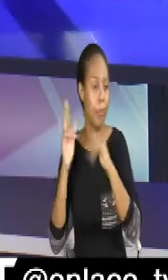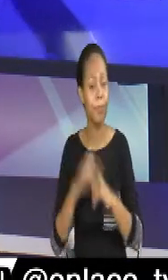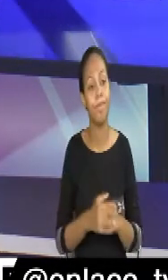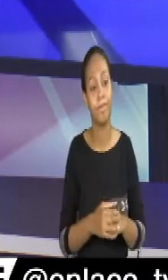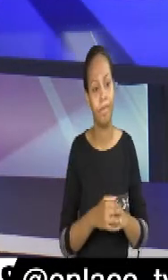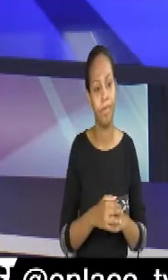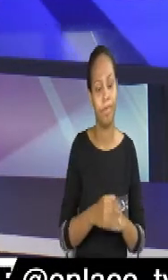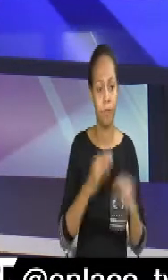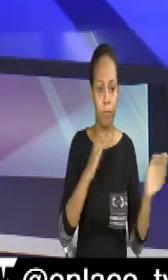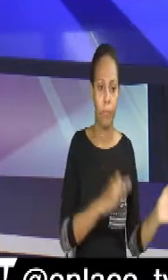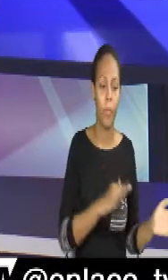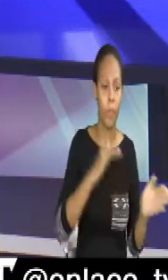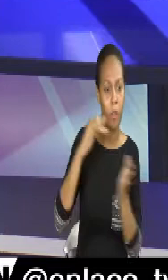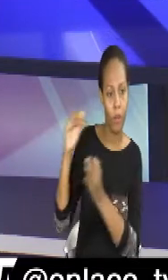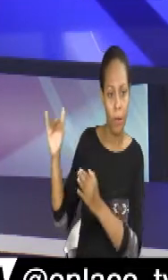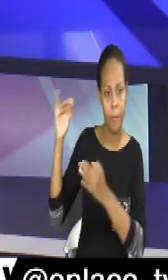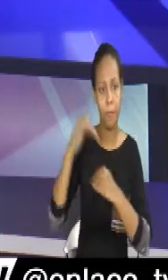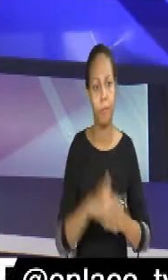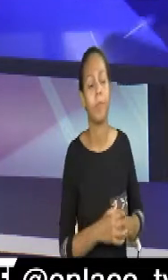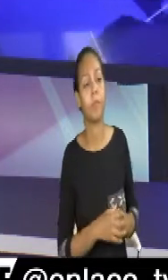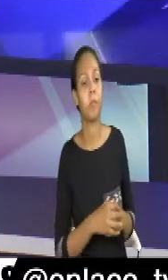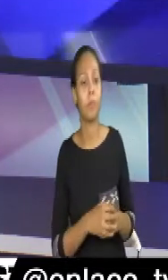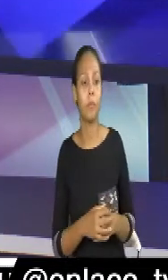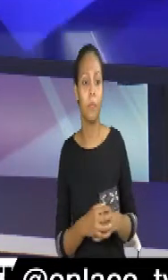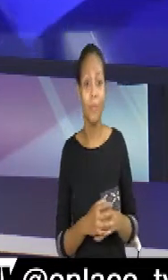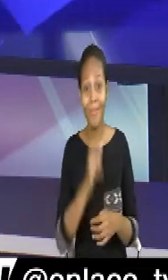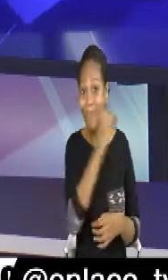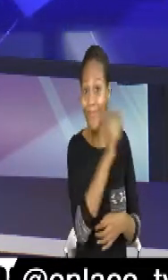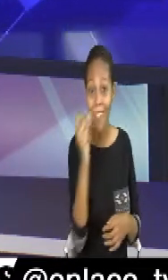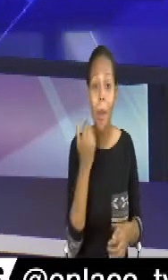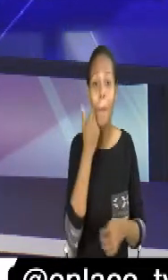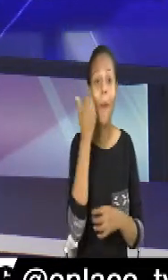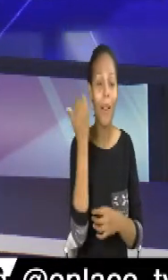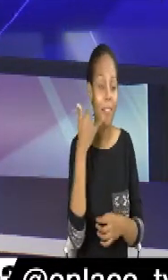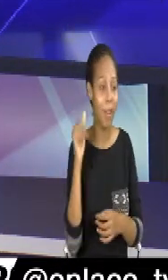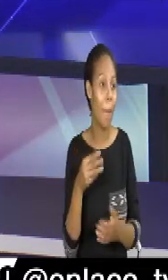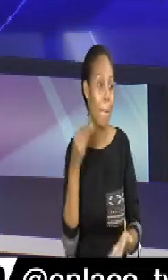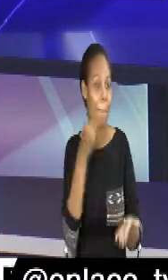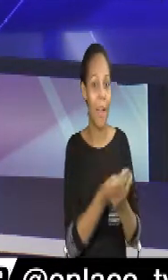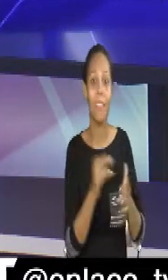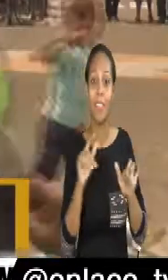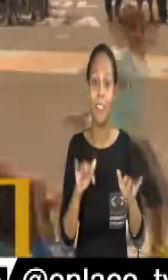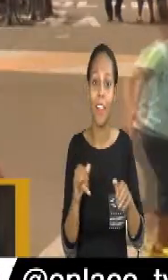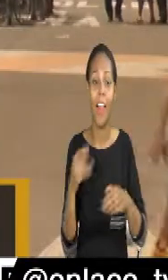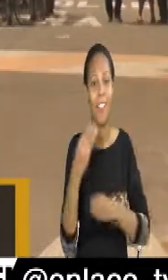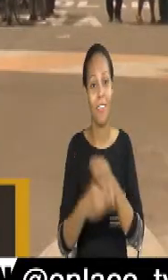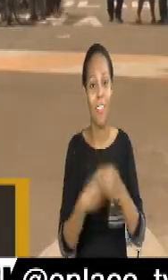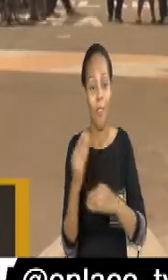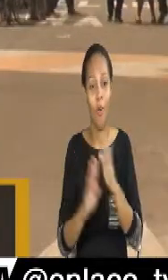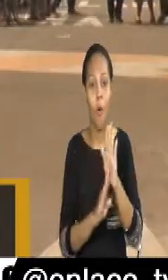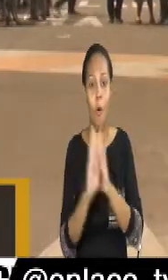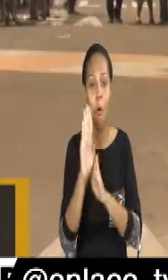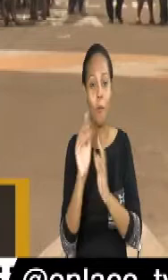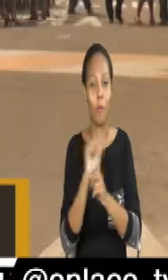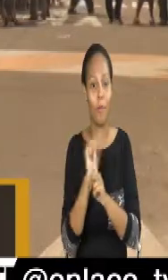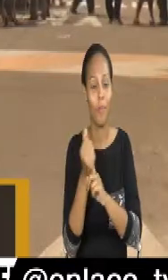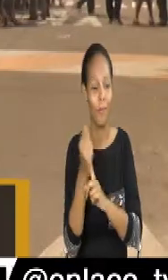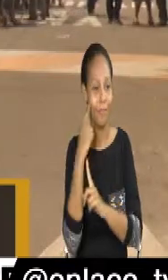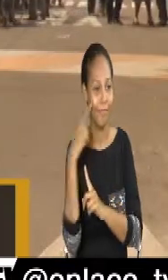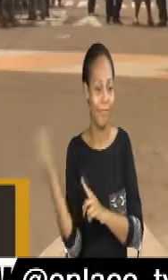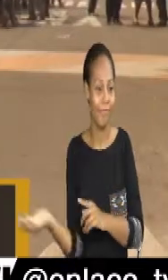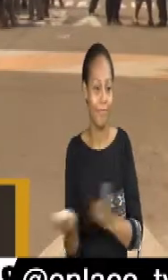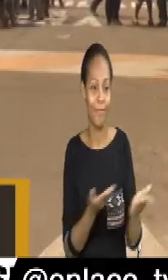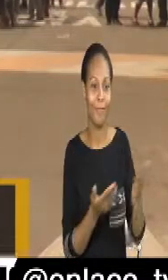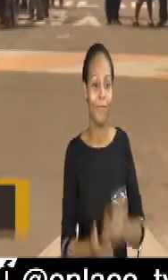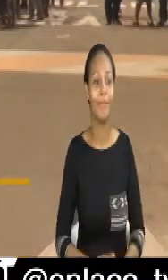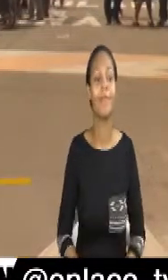mayores, programa del Gobierno Nacional que atiende en la ciudad la Secretaría de Desarrollo Económico y Social. Adultos mayores beneficiados con el subsidio que entrega